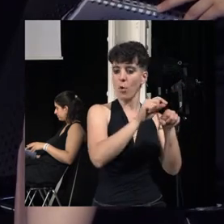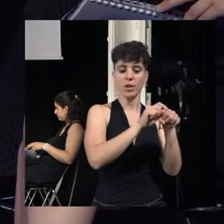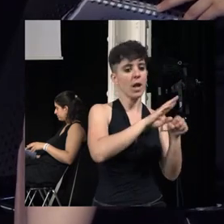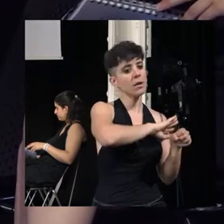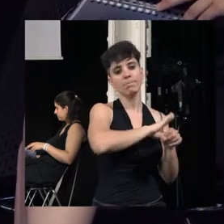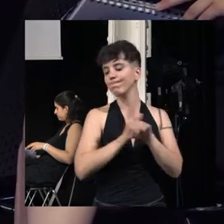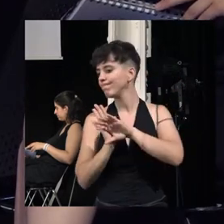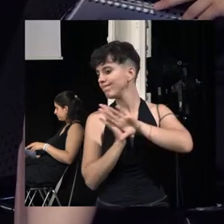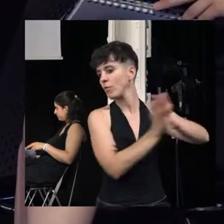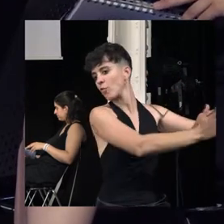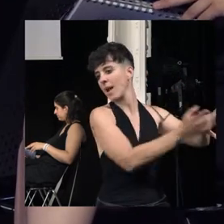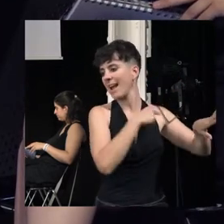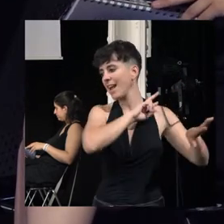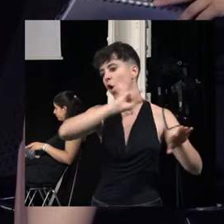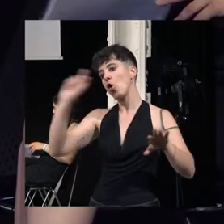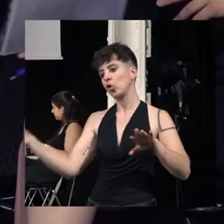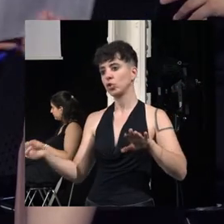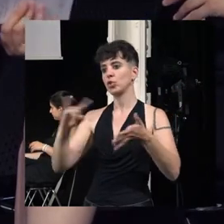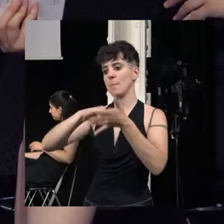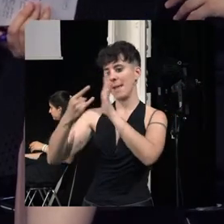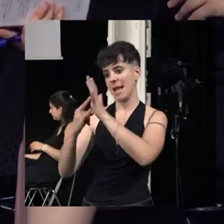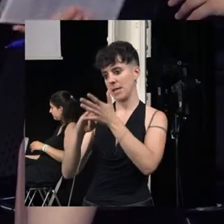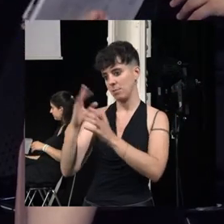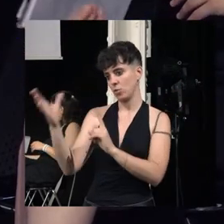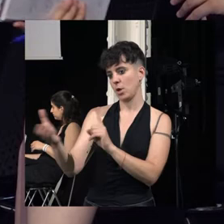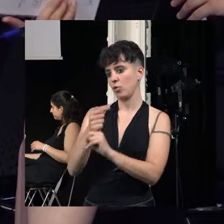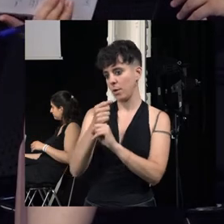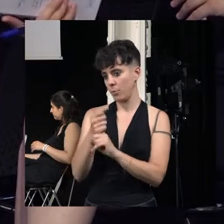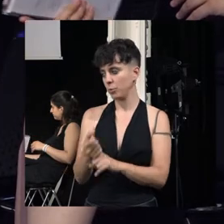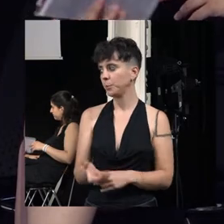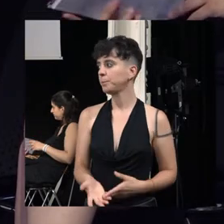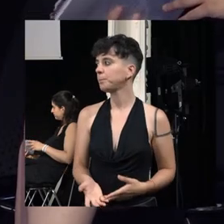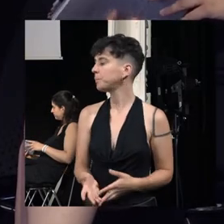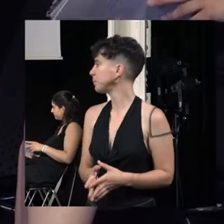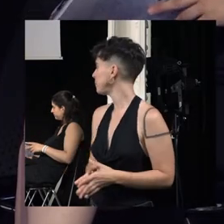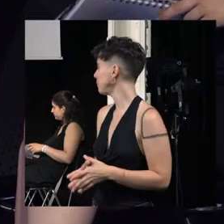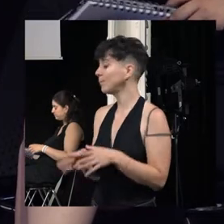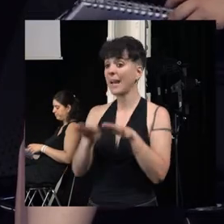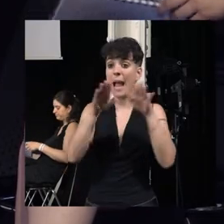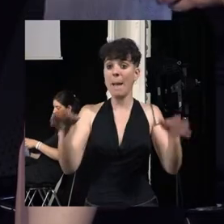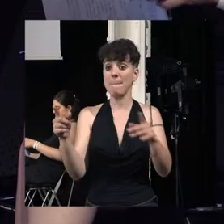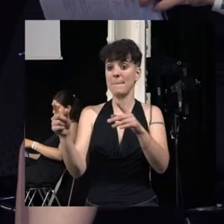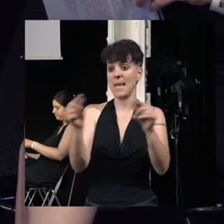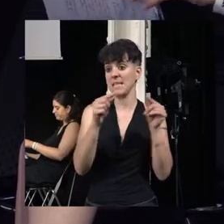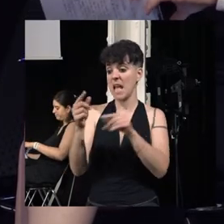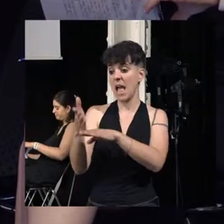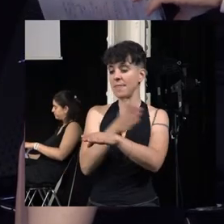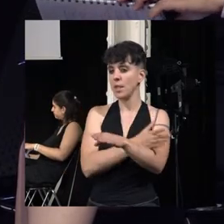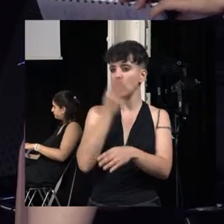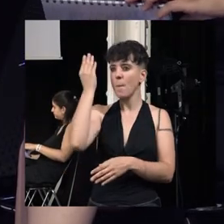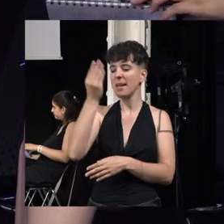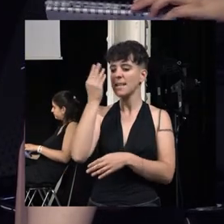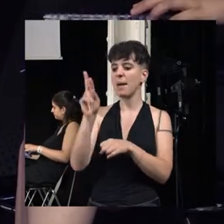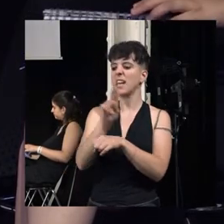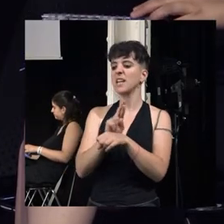ensayamos otros artefactos. Es curioso, estaba pensando, bueno, mientras se hablaba en la mesa anterior, estaba pensando precisamente en la regiduría, ¿no?